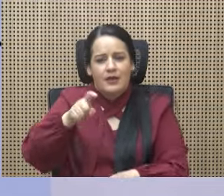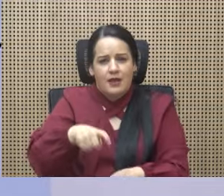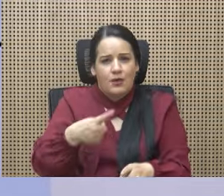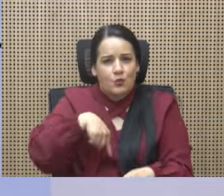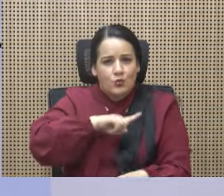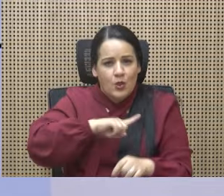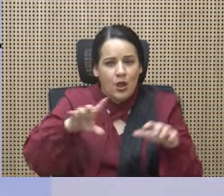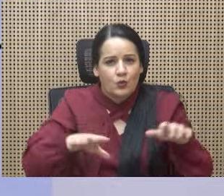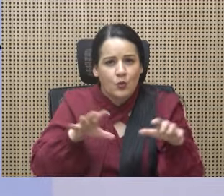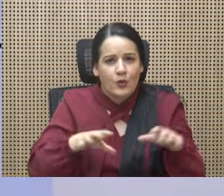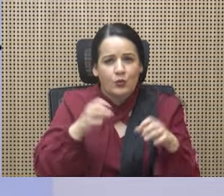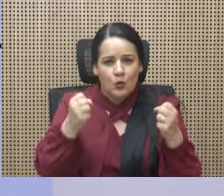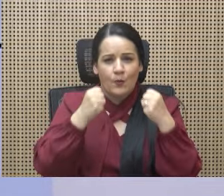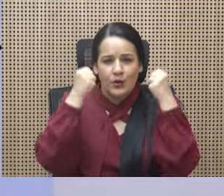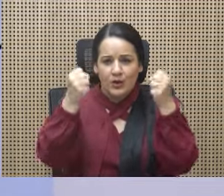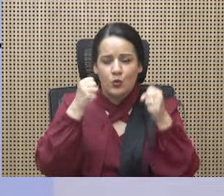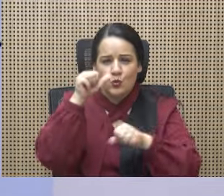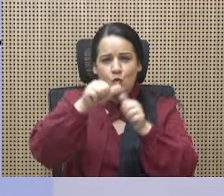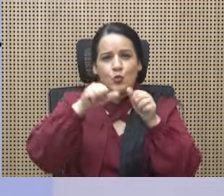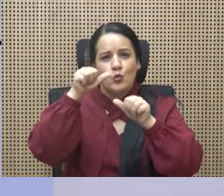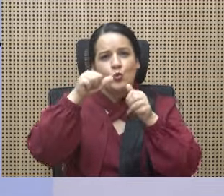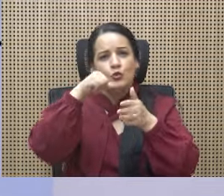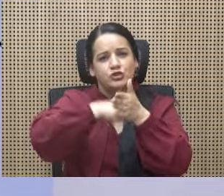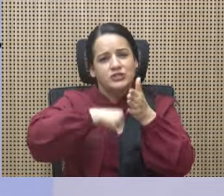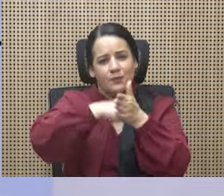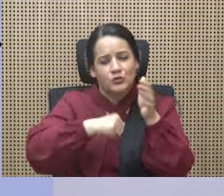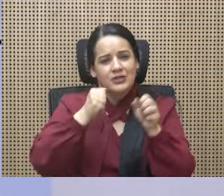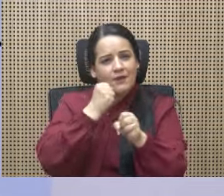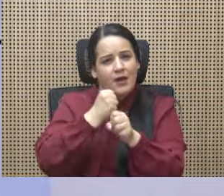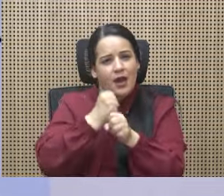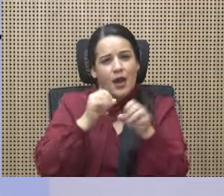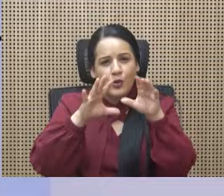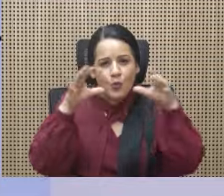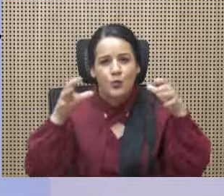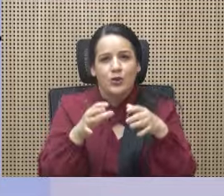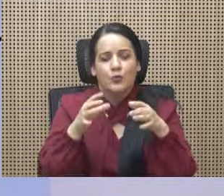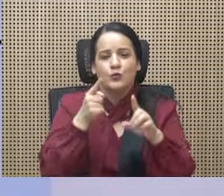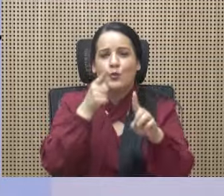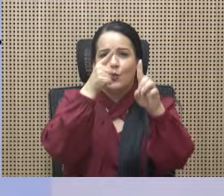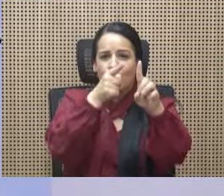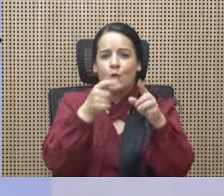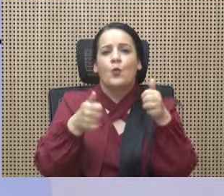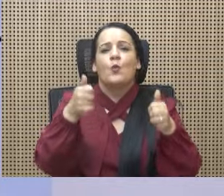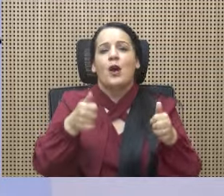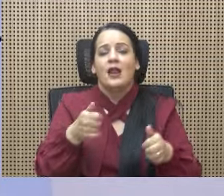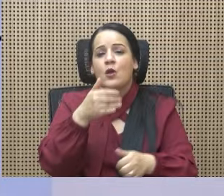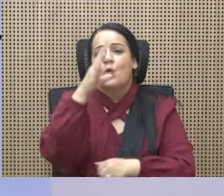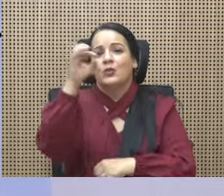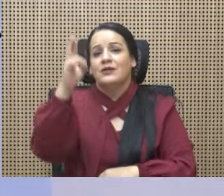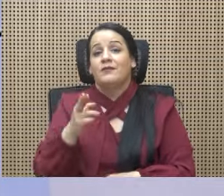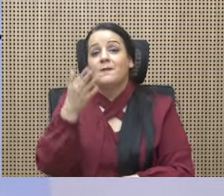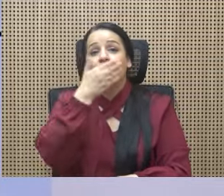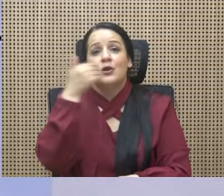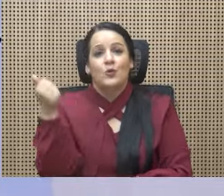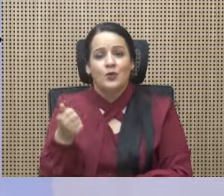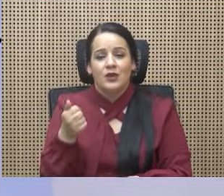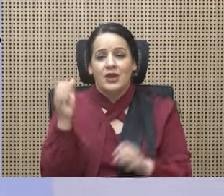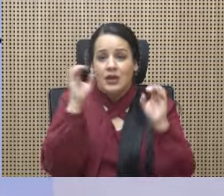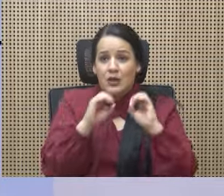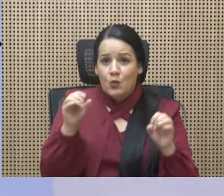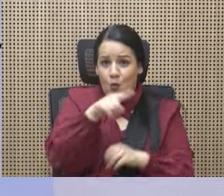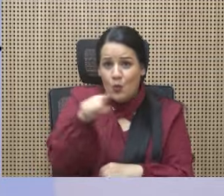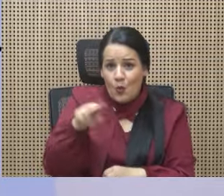valentía y luchemos por trabajar Unidos hacia el único propósito que todos sabemos Cuál es que Costa Rica sea mejor Creo que ninguno de los compañeros en sus